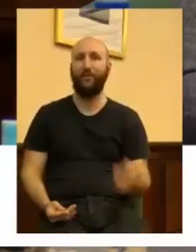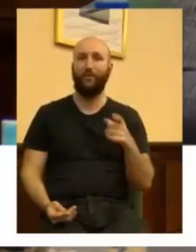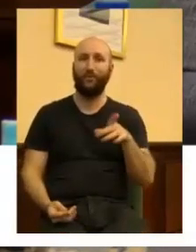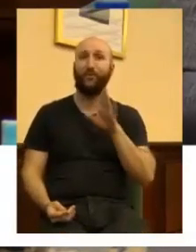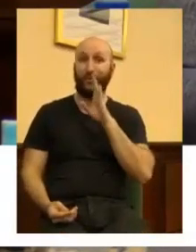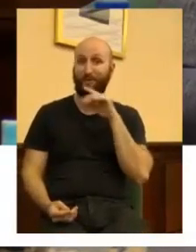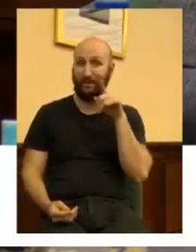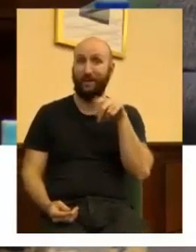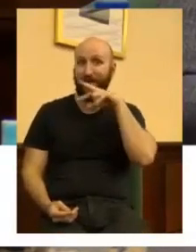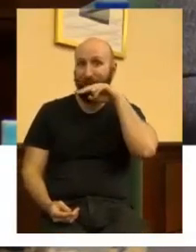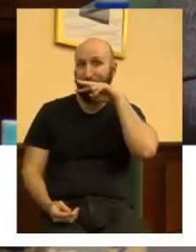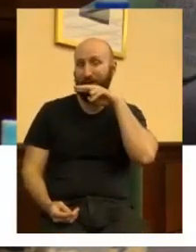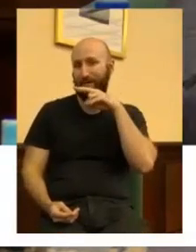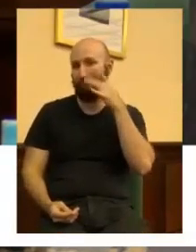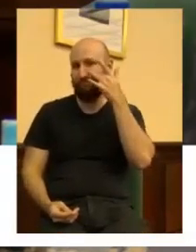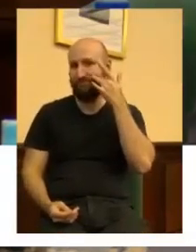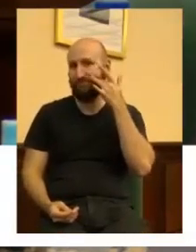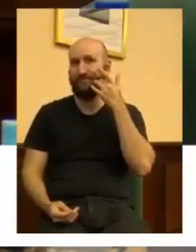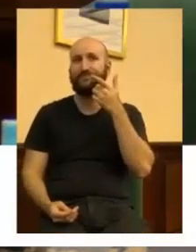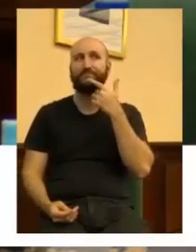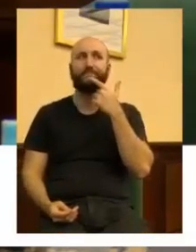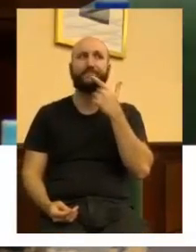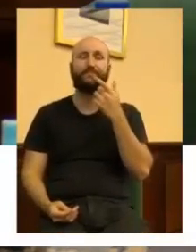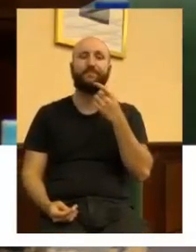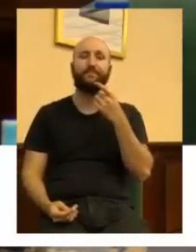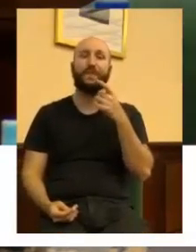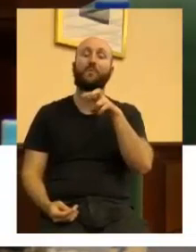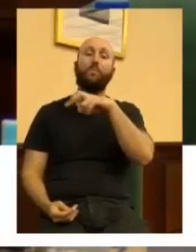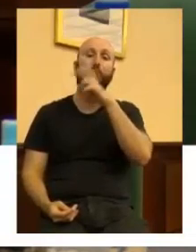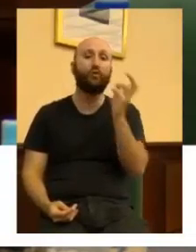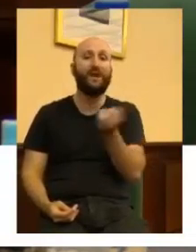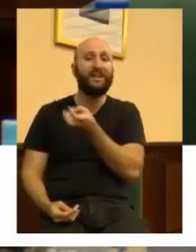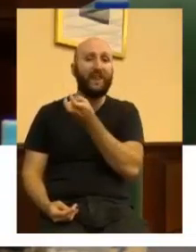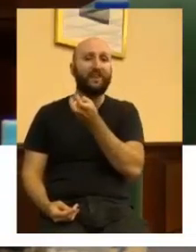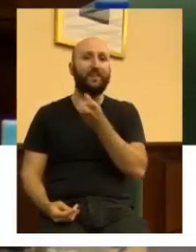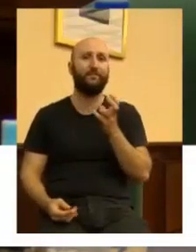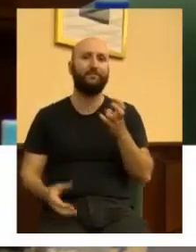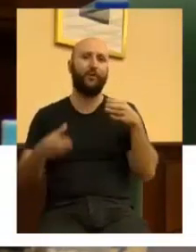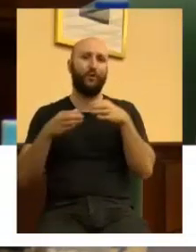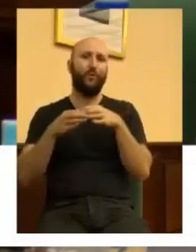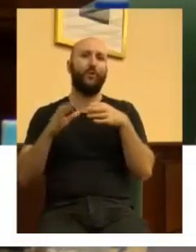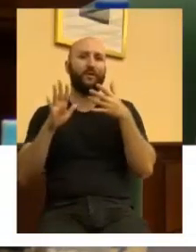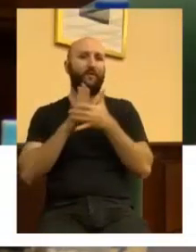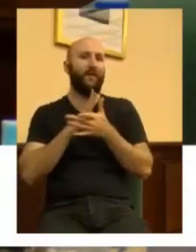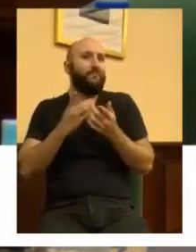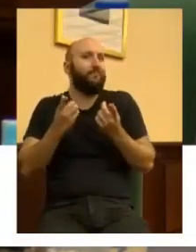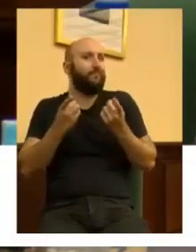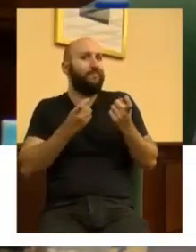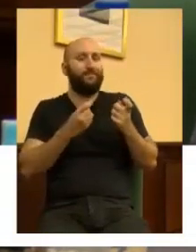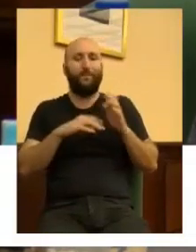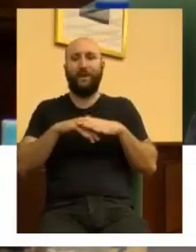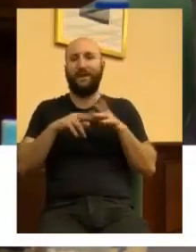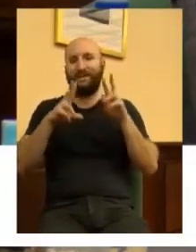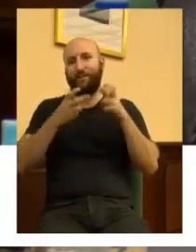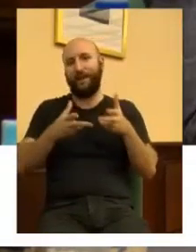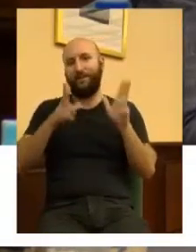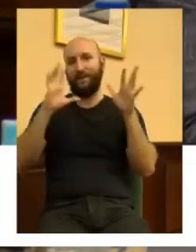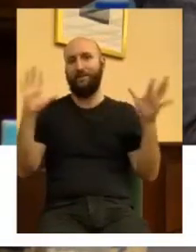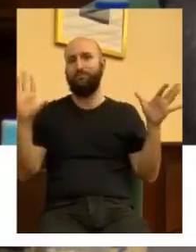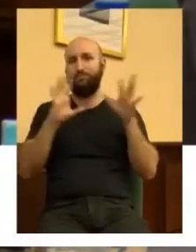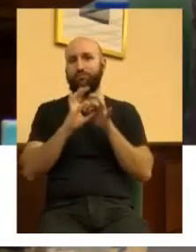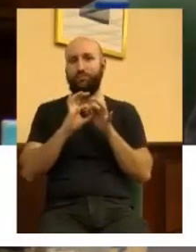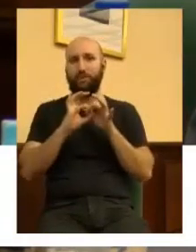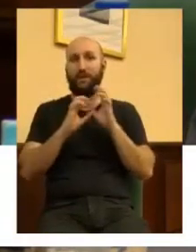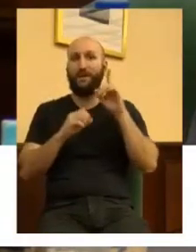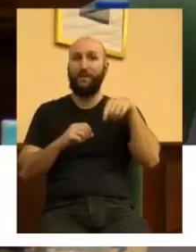antes, textualmente, que a ustedes la pluralidad les parece condición necesaria de la libertad y a